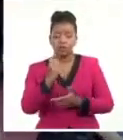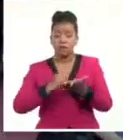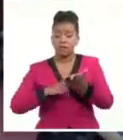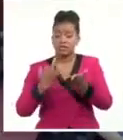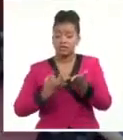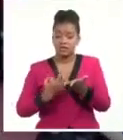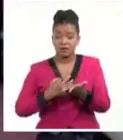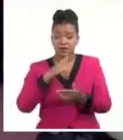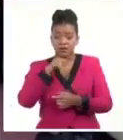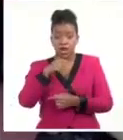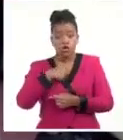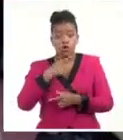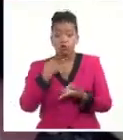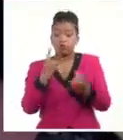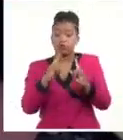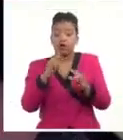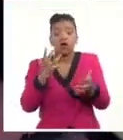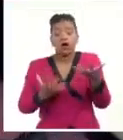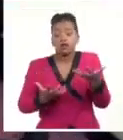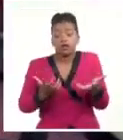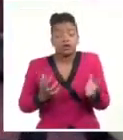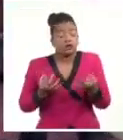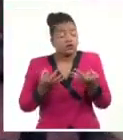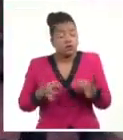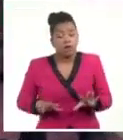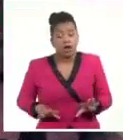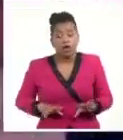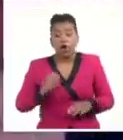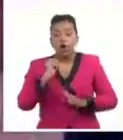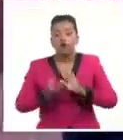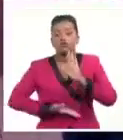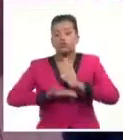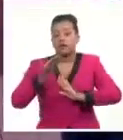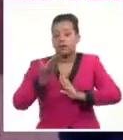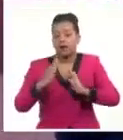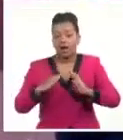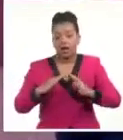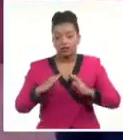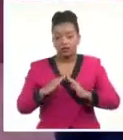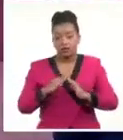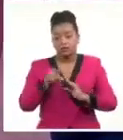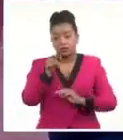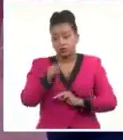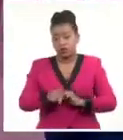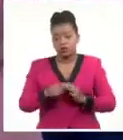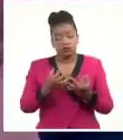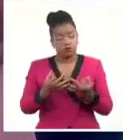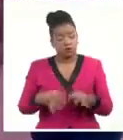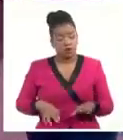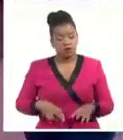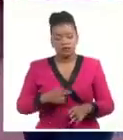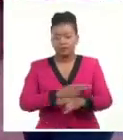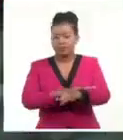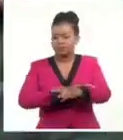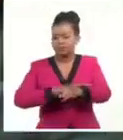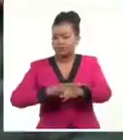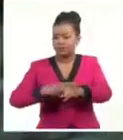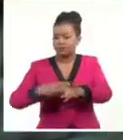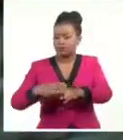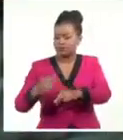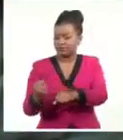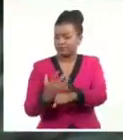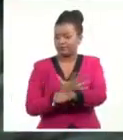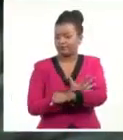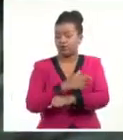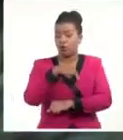muero en una candela, mi niña, o salvando un hogar. Historias de valor que son recontadas hoy, como las de